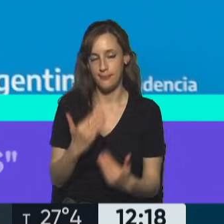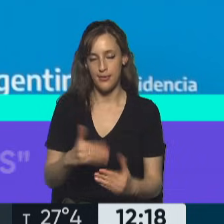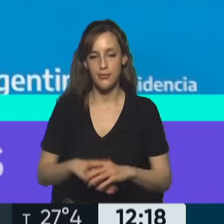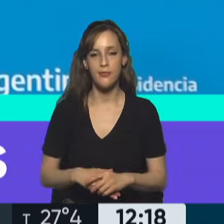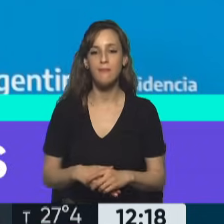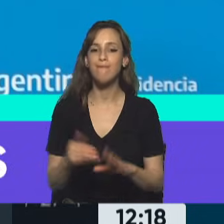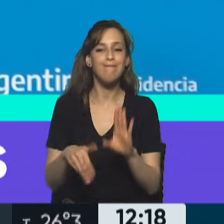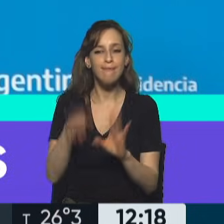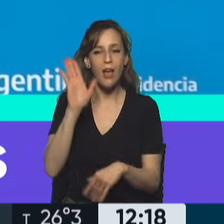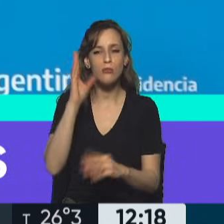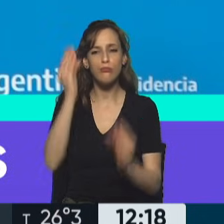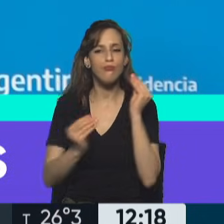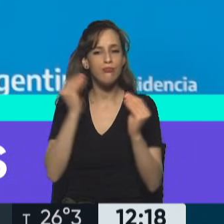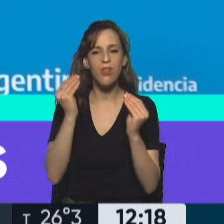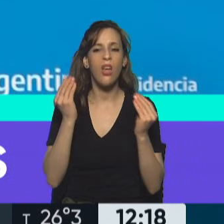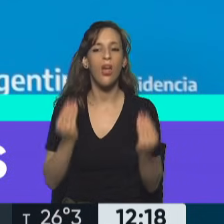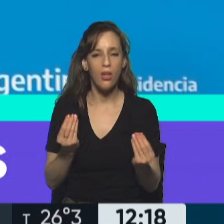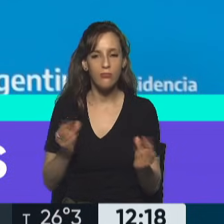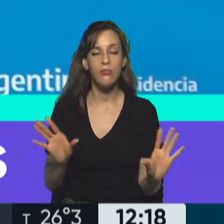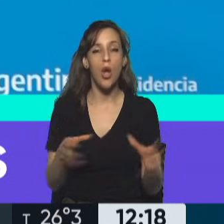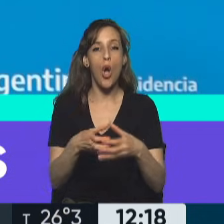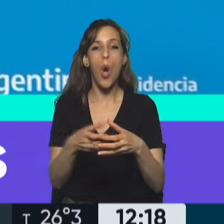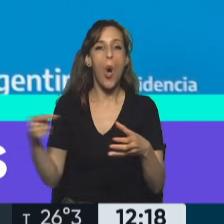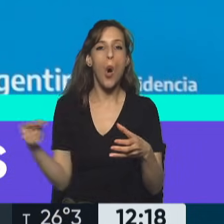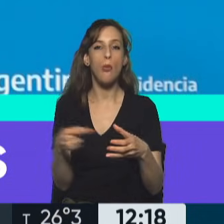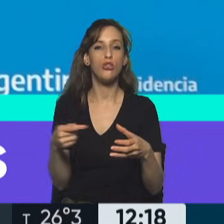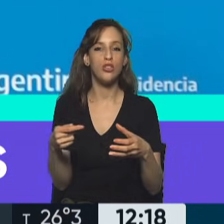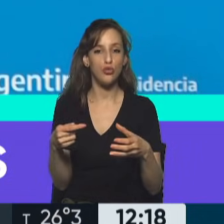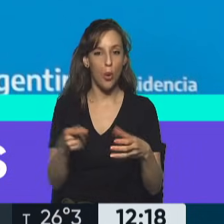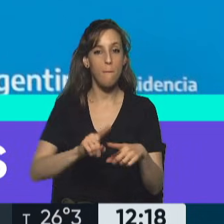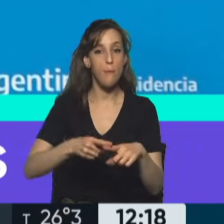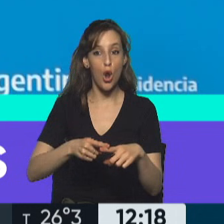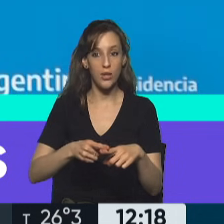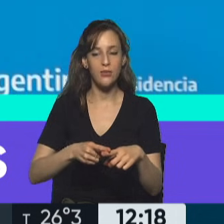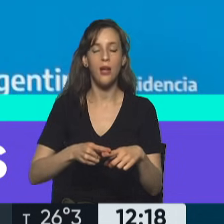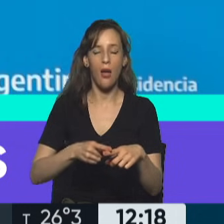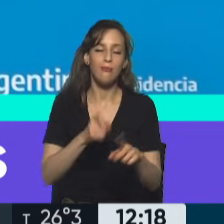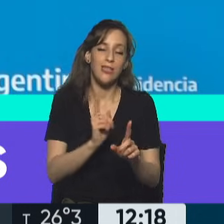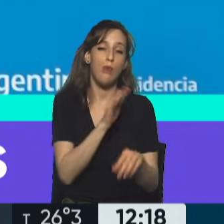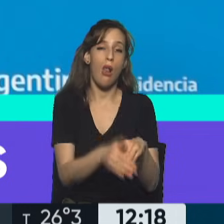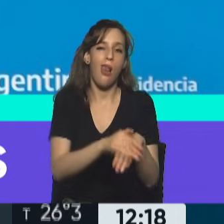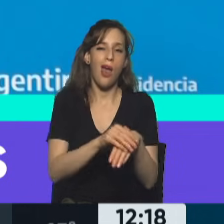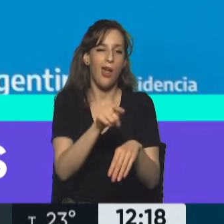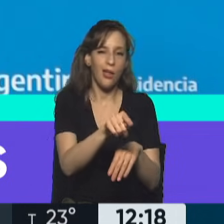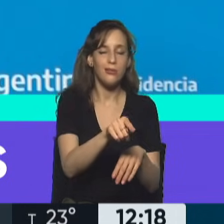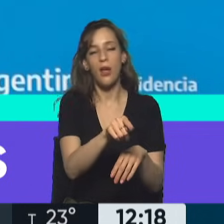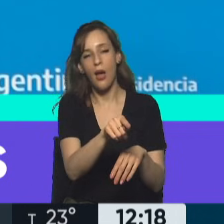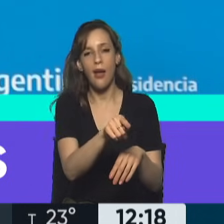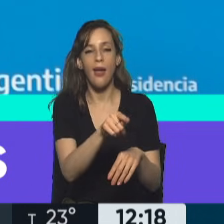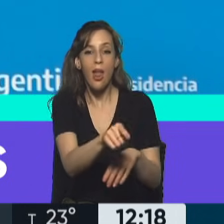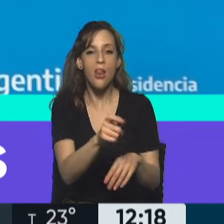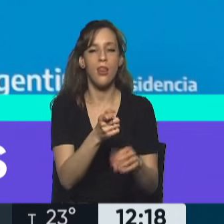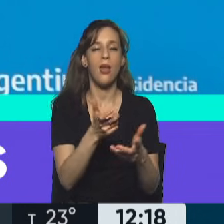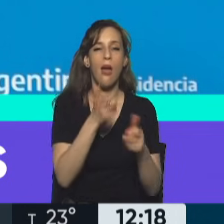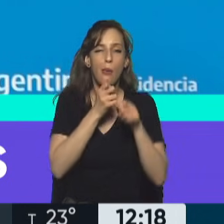que nos preocupa es que la oposición y la oposición política en este caso, y en este caso Horacio Rodríguez Larreta, estén tratando de generar algo que le puede